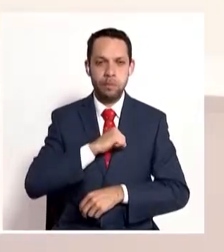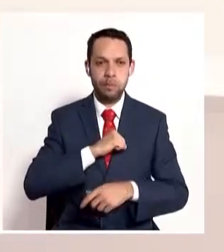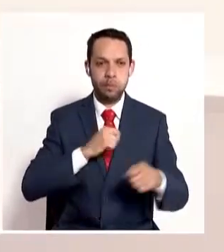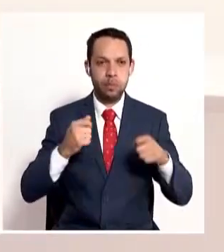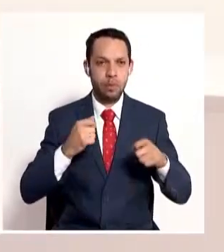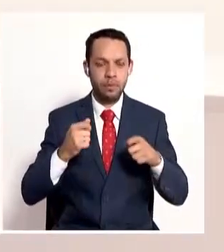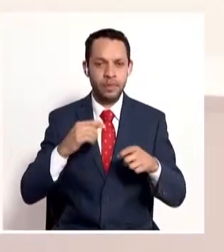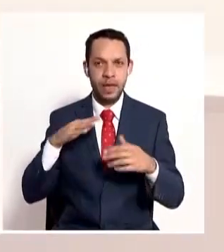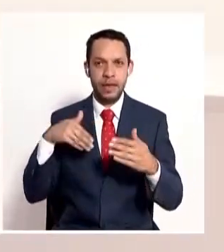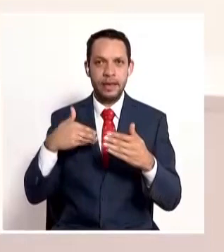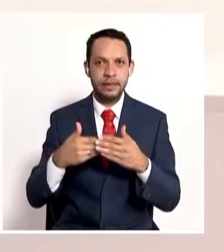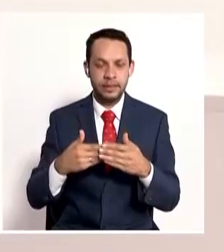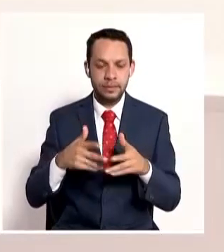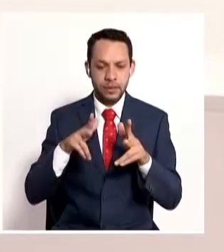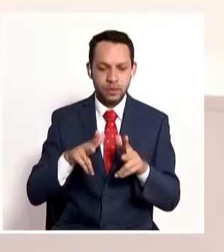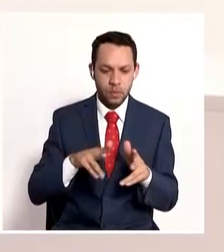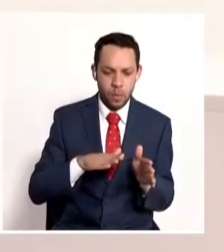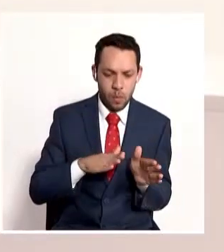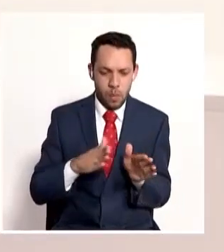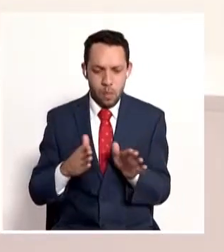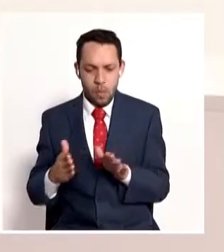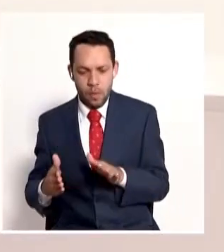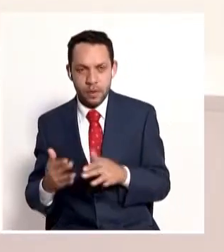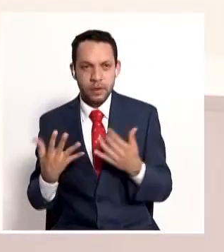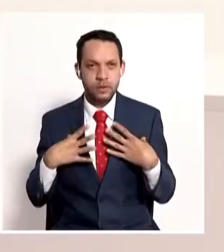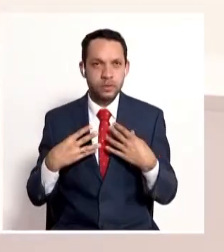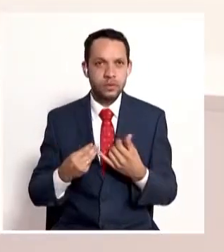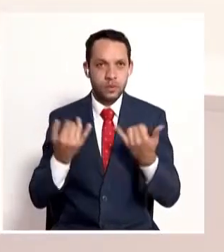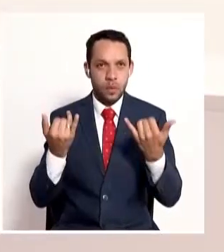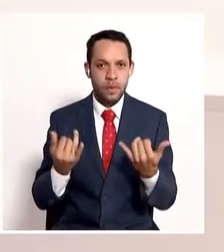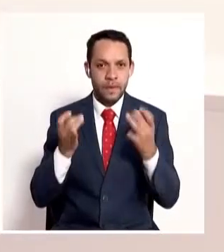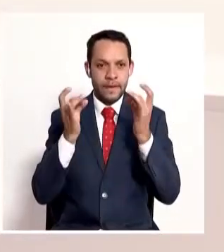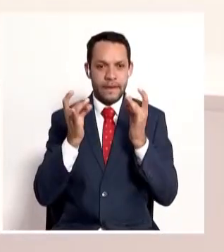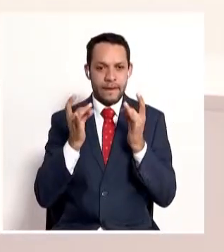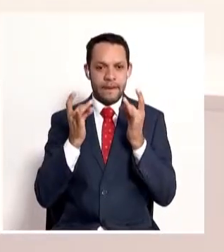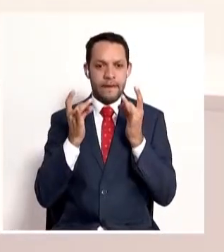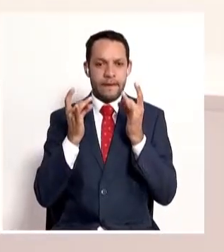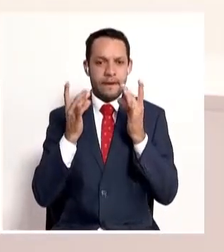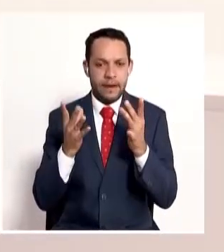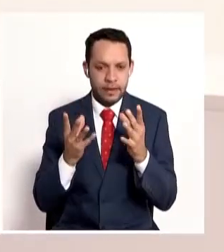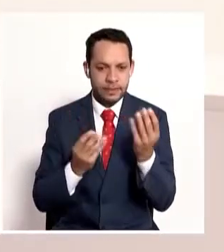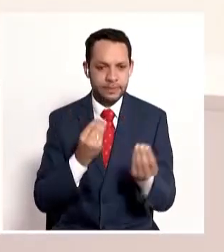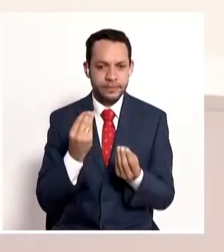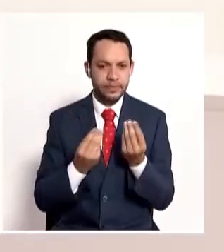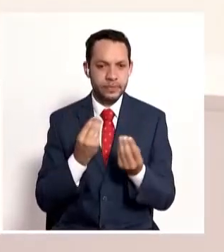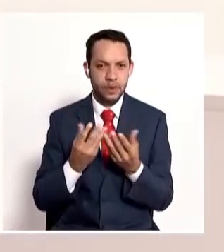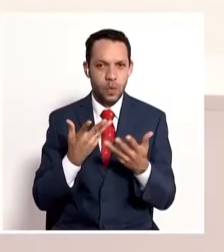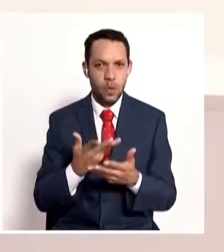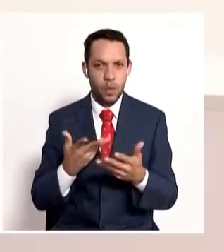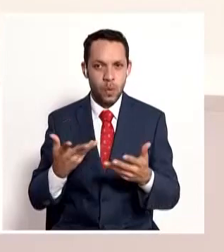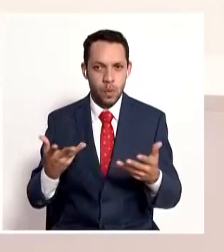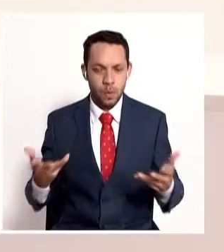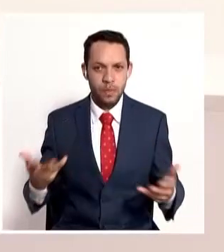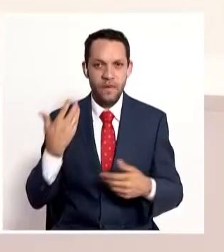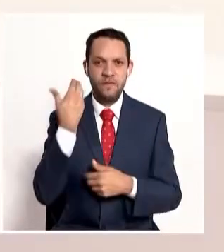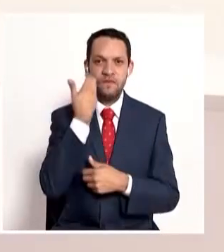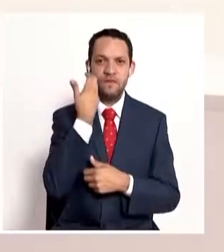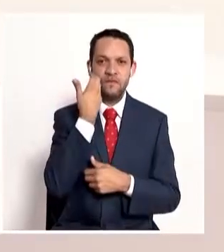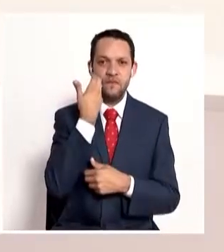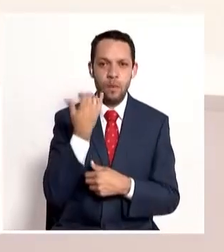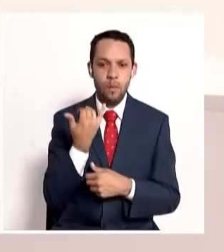pero lo más grave que nosotros estamos viendo ahora es el proceso de la enfermedad